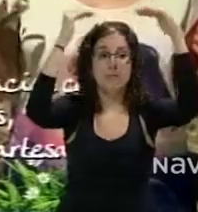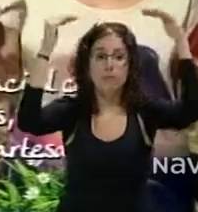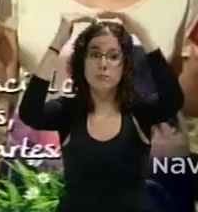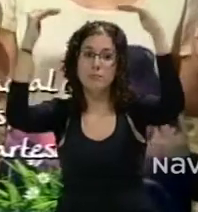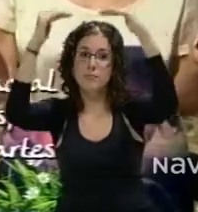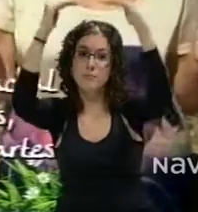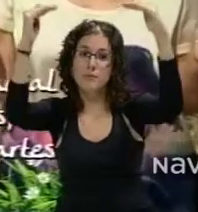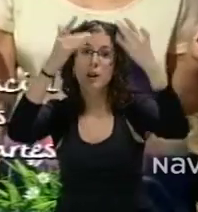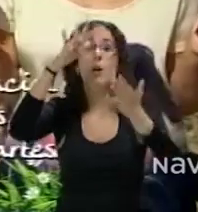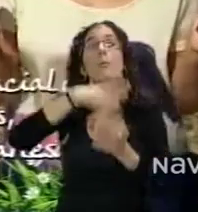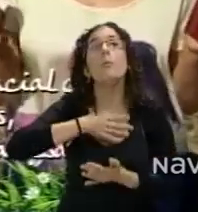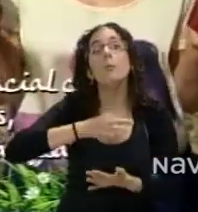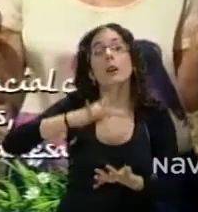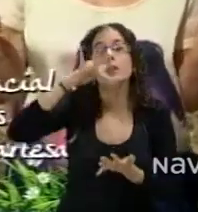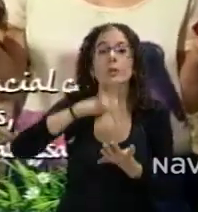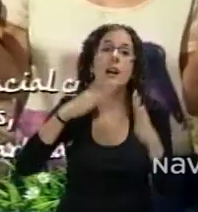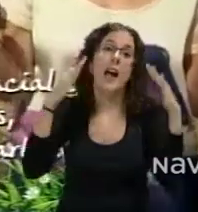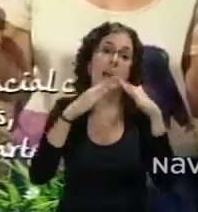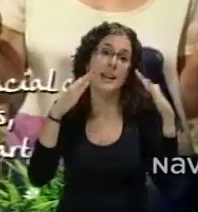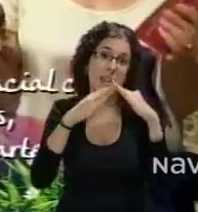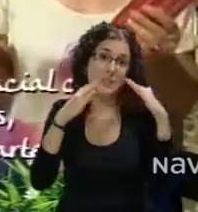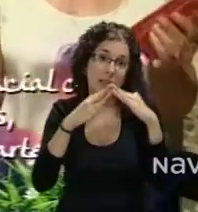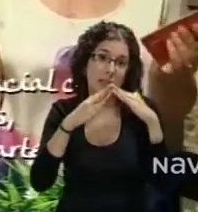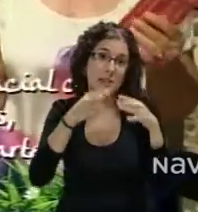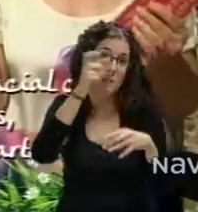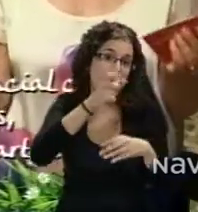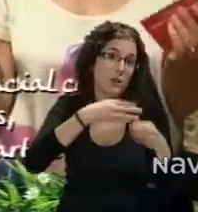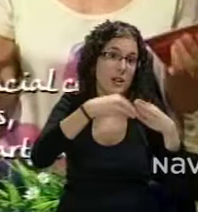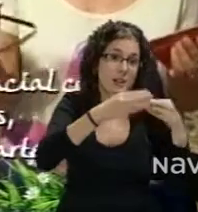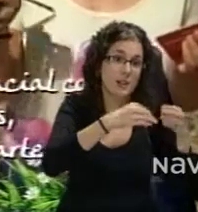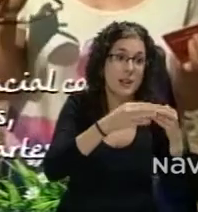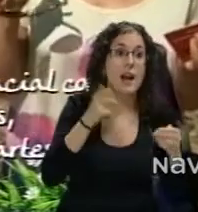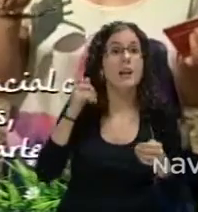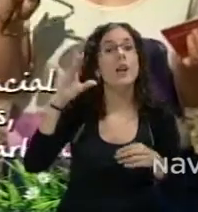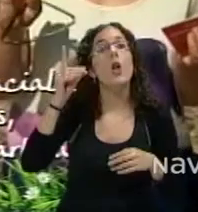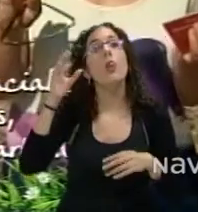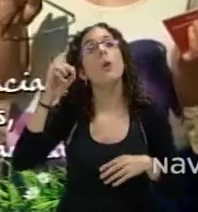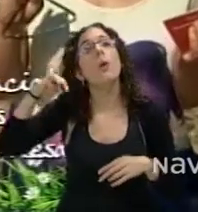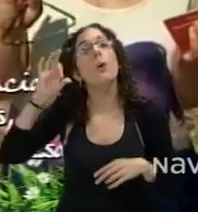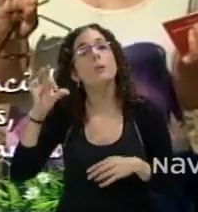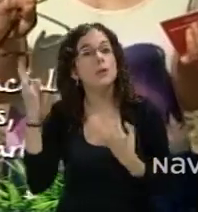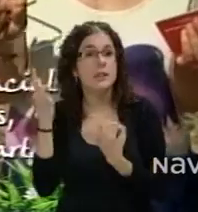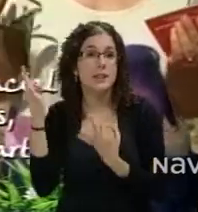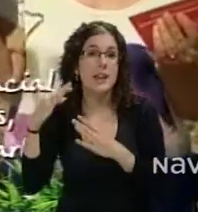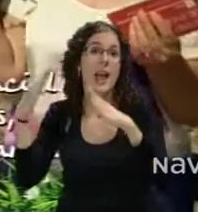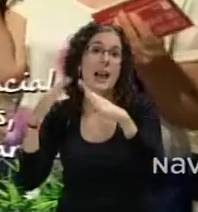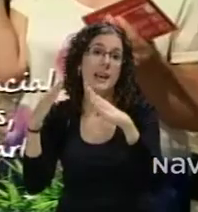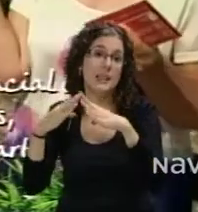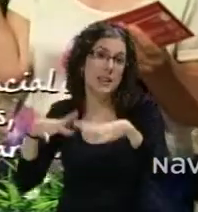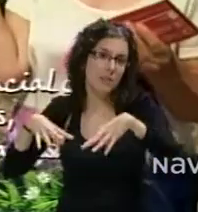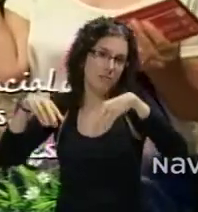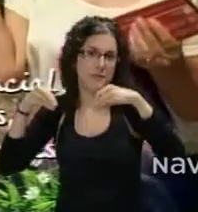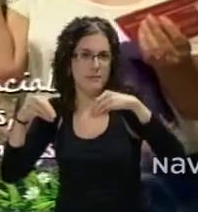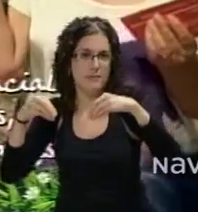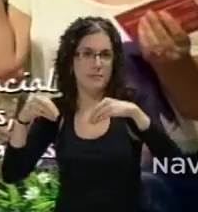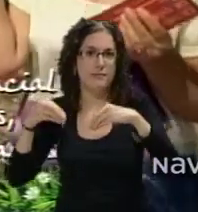vemos grandes domus. Las domus eran las casas de los señores mandatarios o acaudalados. Han salido 3, se han excavado 3. La domus del